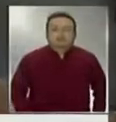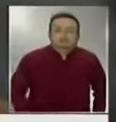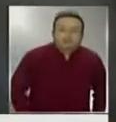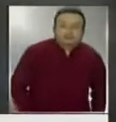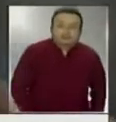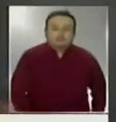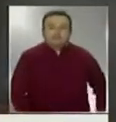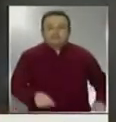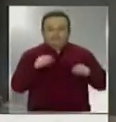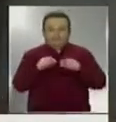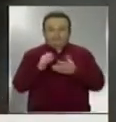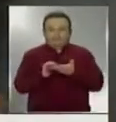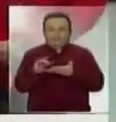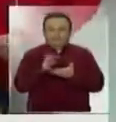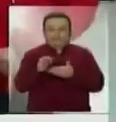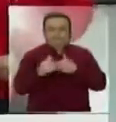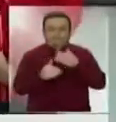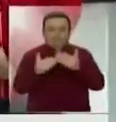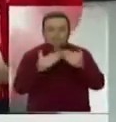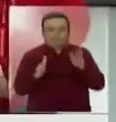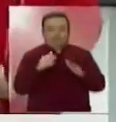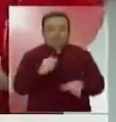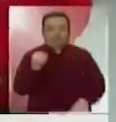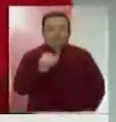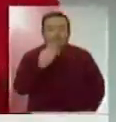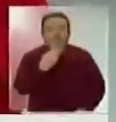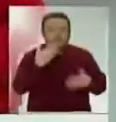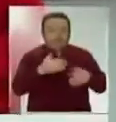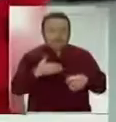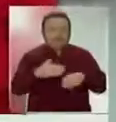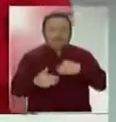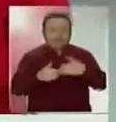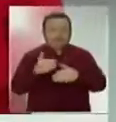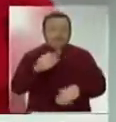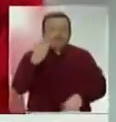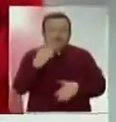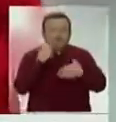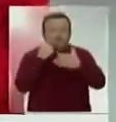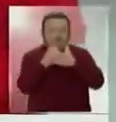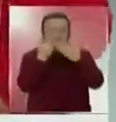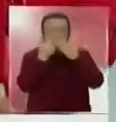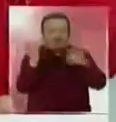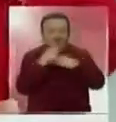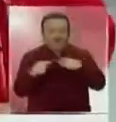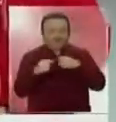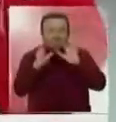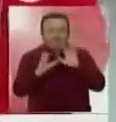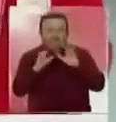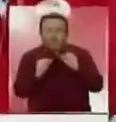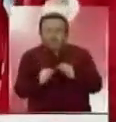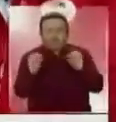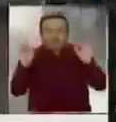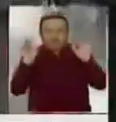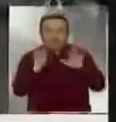Eso en las comunas entonces en transición, mientras también se preparan las que ya están en fase 3 para abrir el fin de semana, ahí podría haber algo